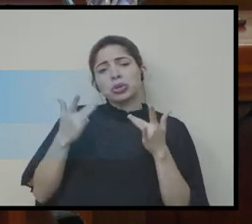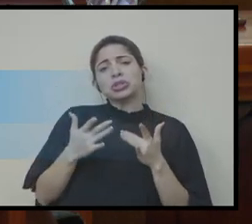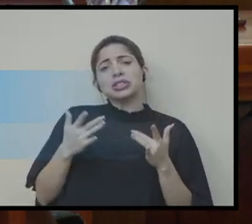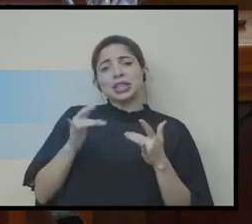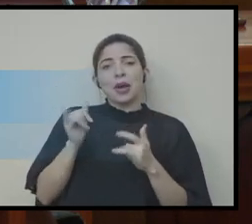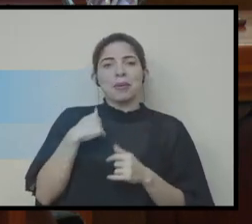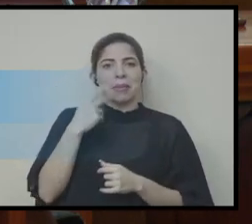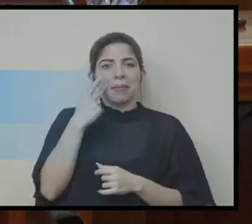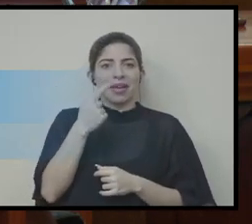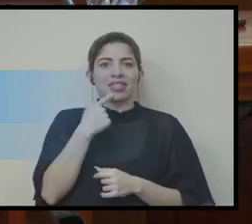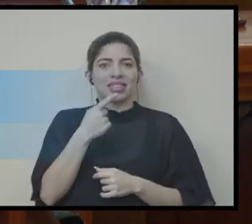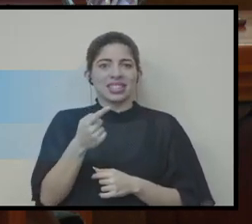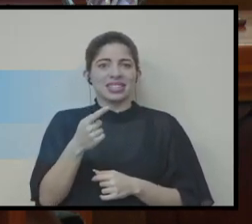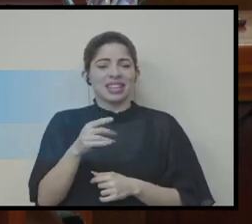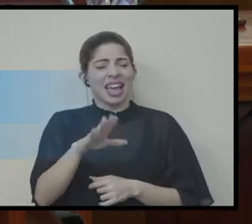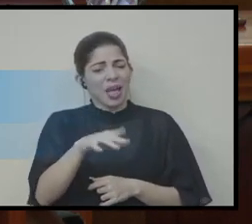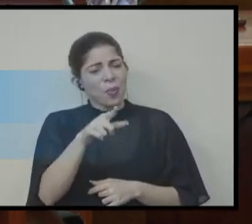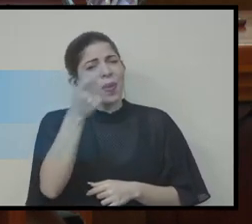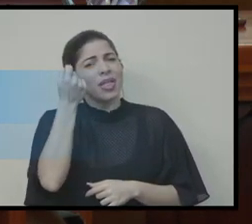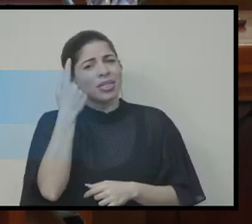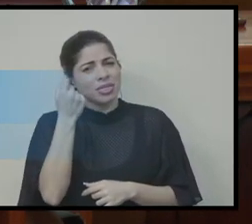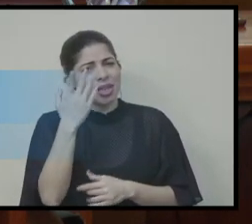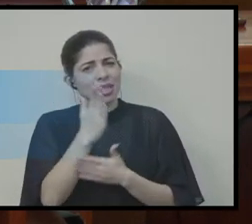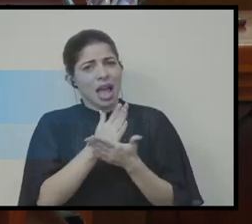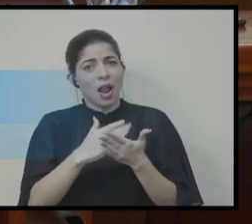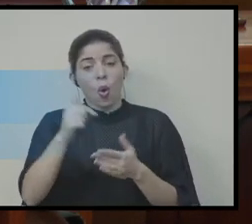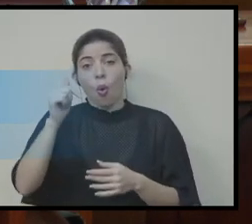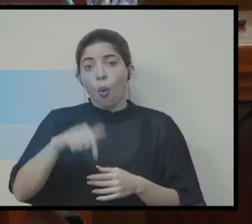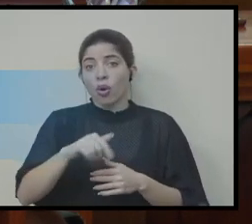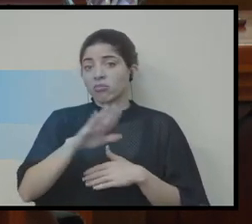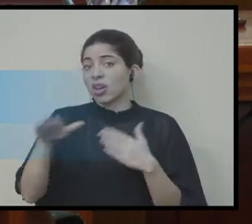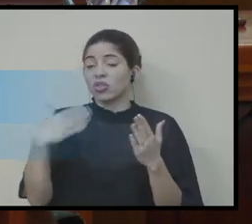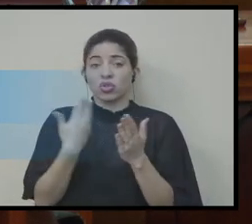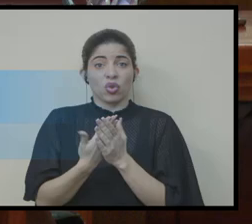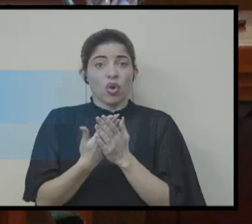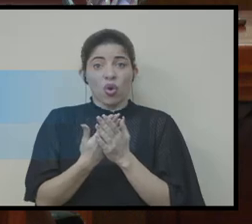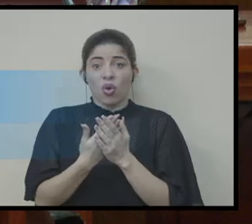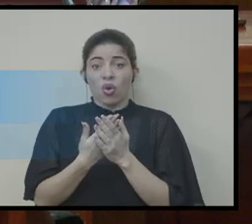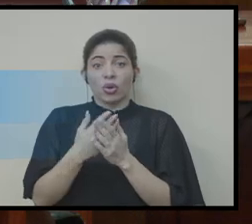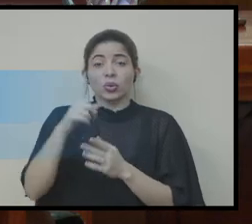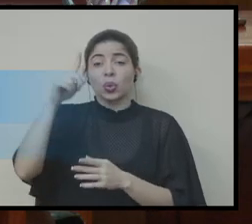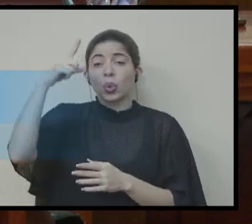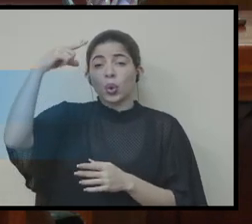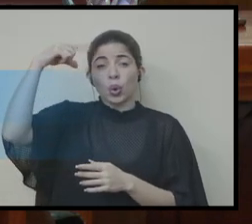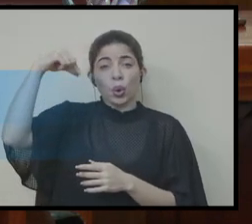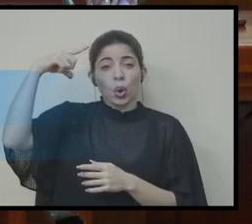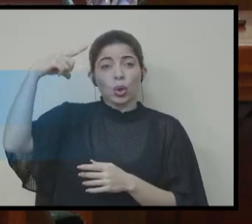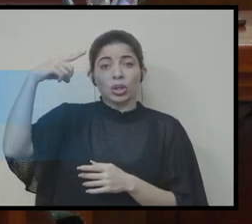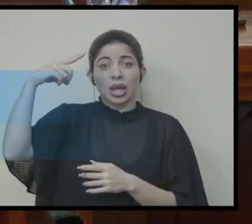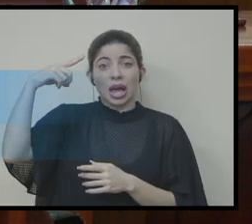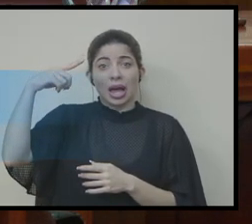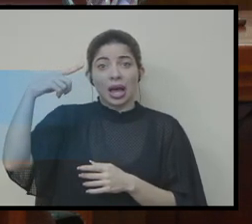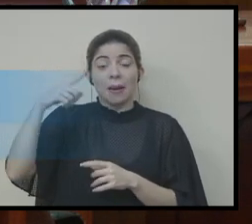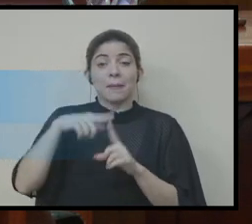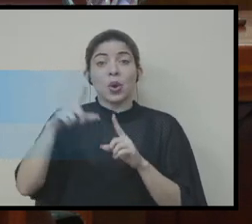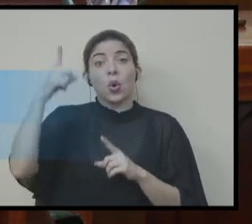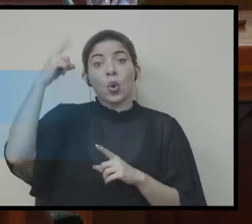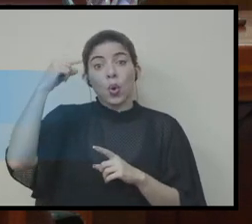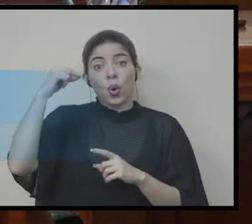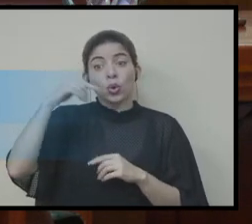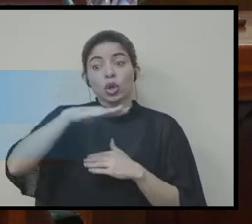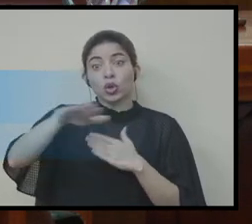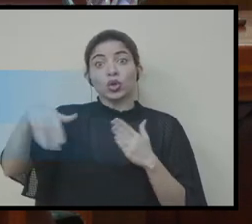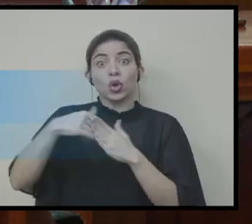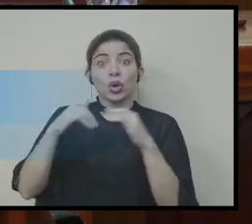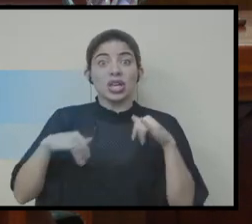como me dijo mi papá y me dice, papi, Edwin, entienda algo. Hoy día a todos nos, que nos caiga una gota. Me dice, pero si una gota nos cae a